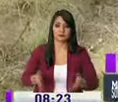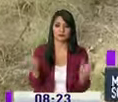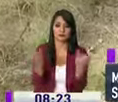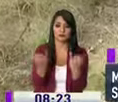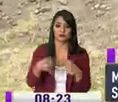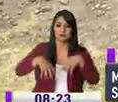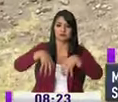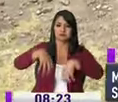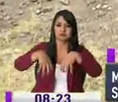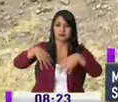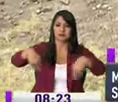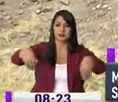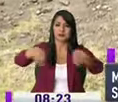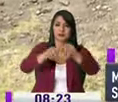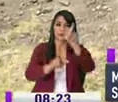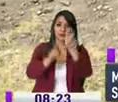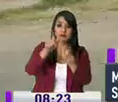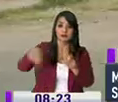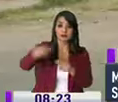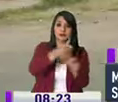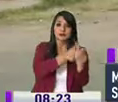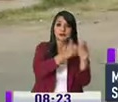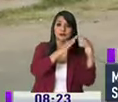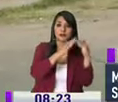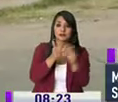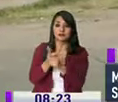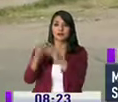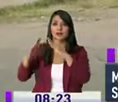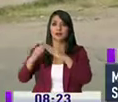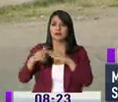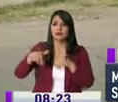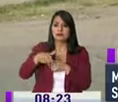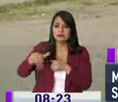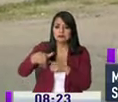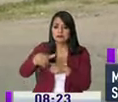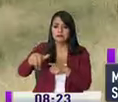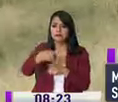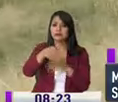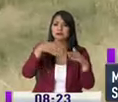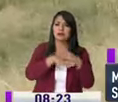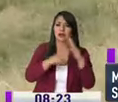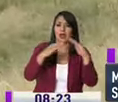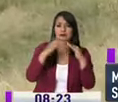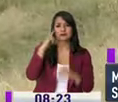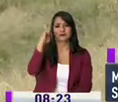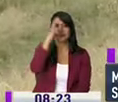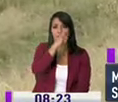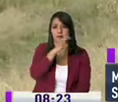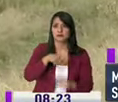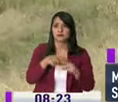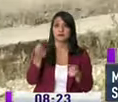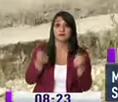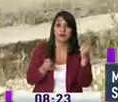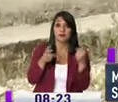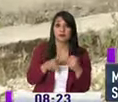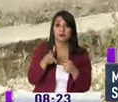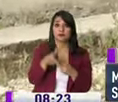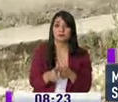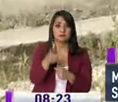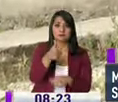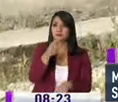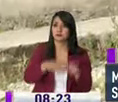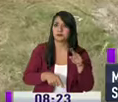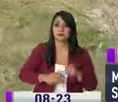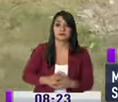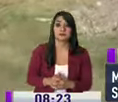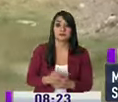piedras y tierra. Los vecinos que viven en el lugar hacen maromas para poder ingresar caminando a sus viviendas, pero los vehículos no logran